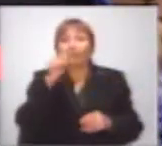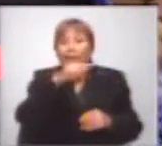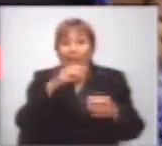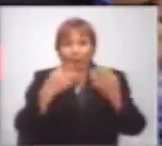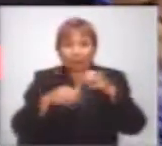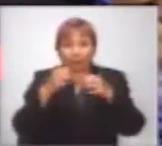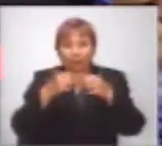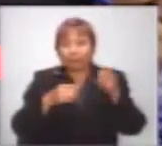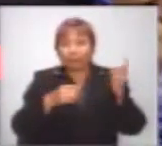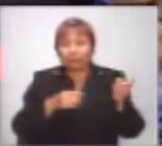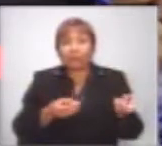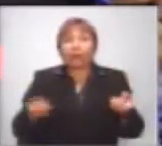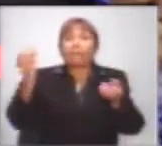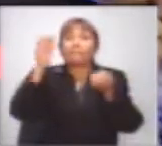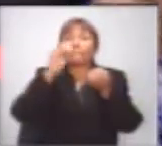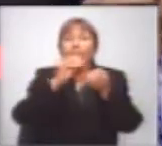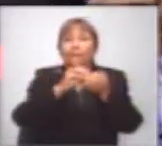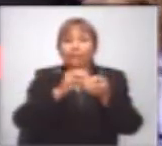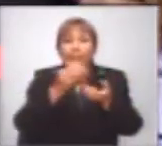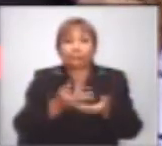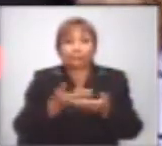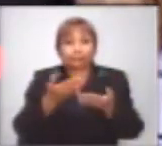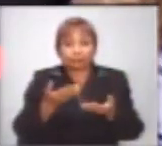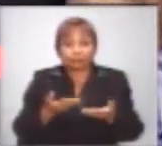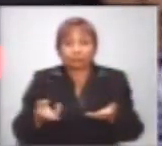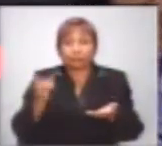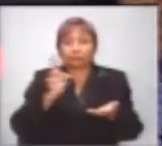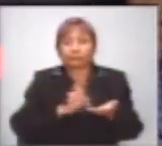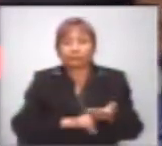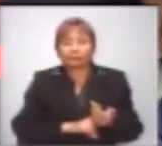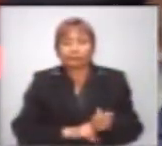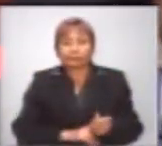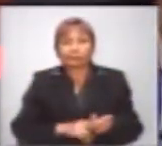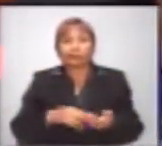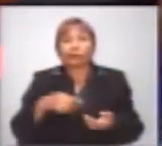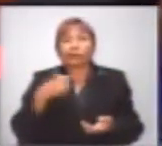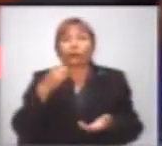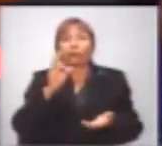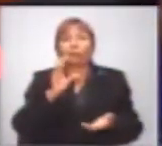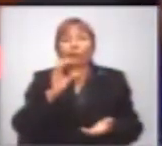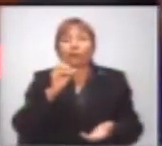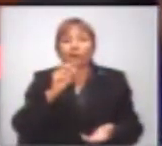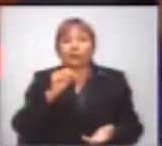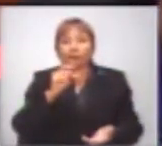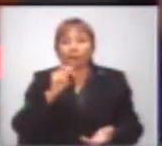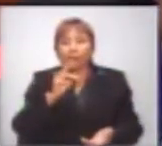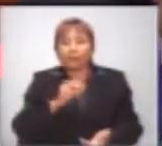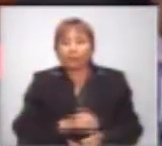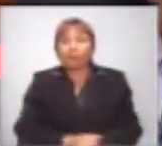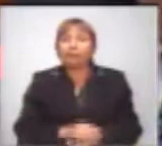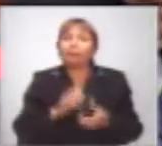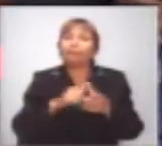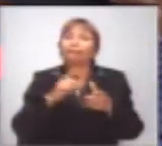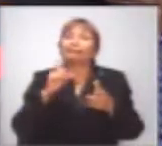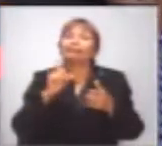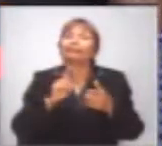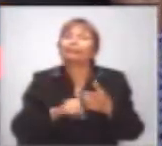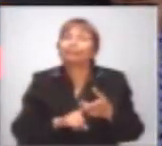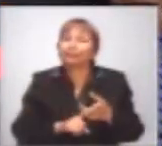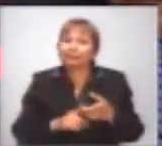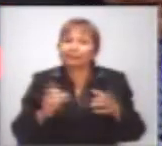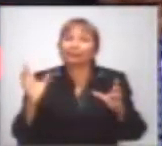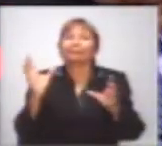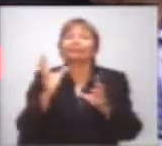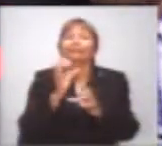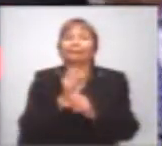otra empresa nos va a incrementar el producto y nos va a aumentar el monto del contrato. Entonces,